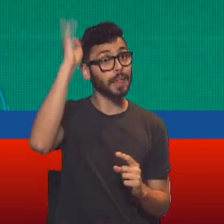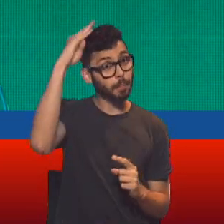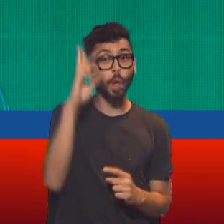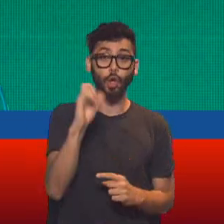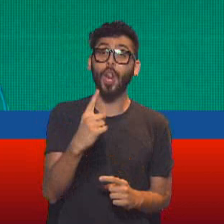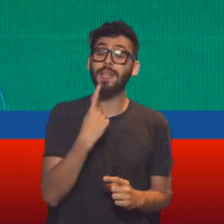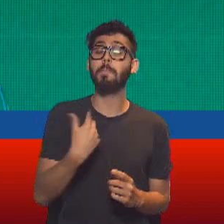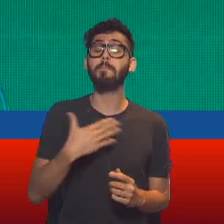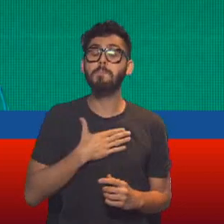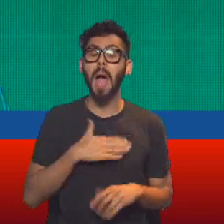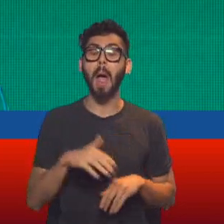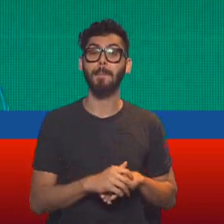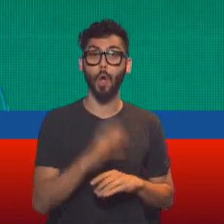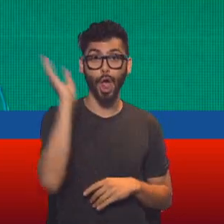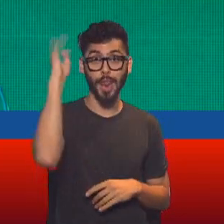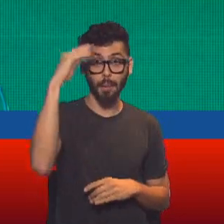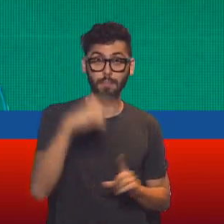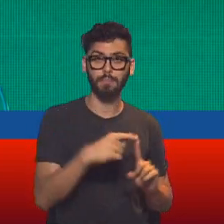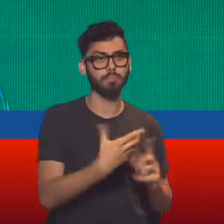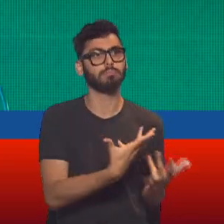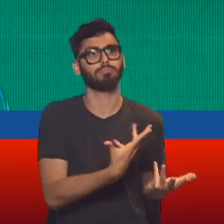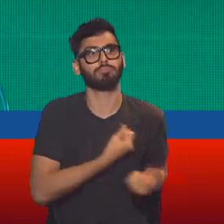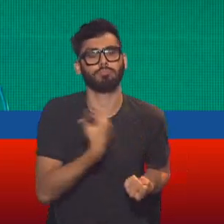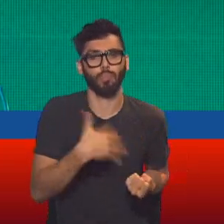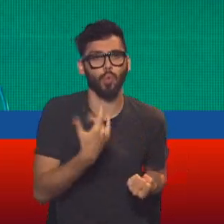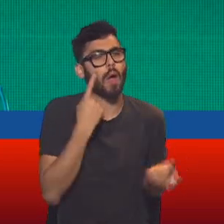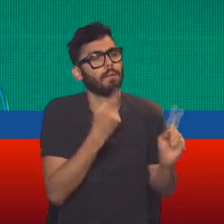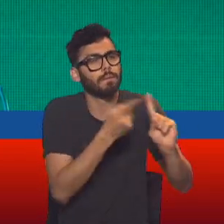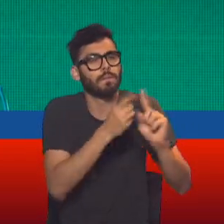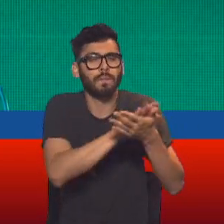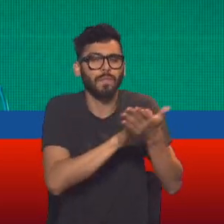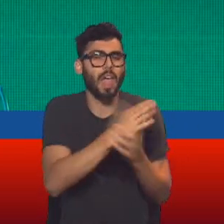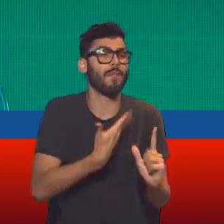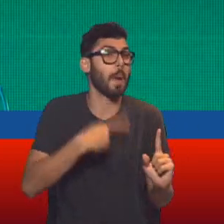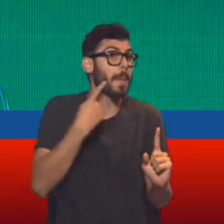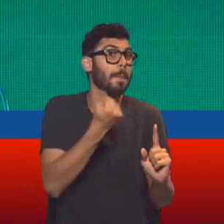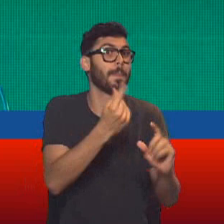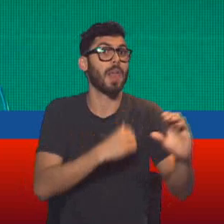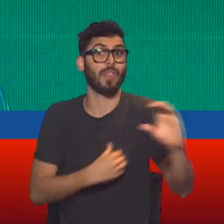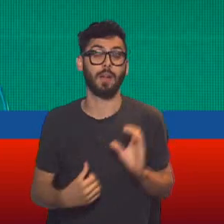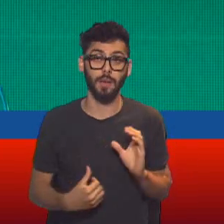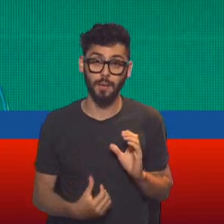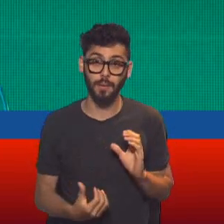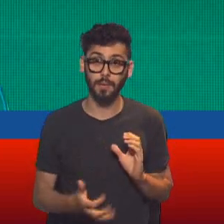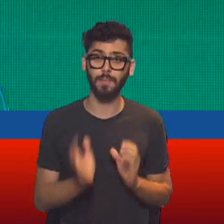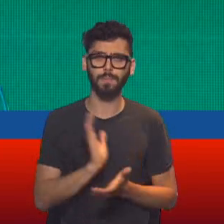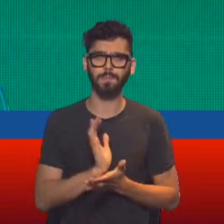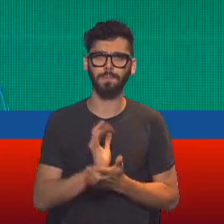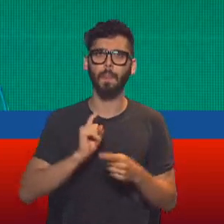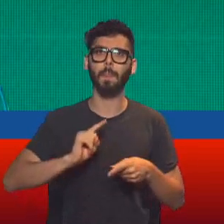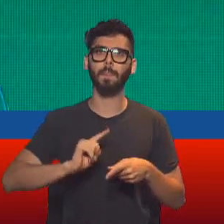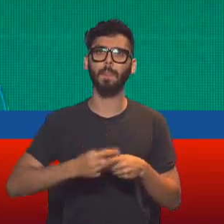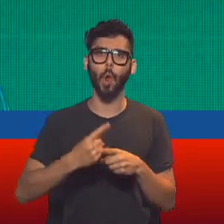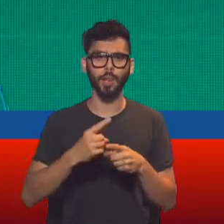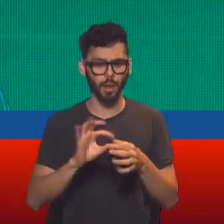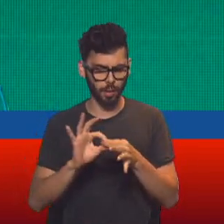mi amigo Trump, que hizo mucho por ayudarnos, hizo mucho para que el Fondo Monetario Internacional nos preste ese dinero. Digo, si queremos buscarle el costado político, que fue lo que